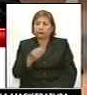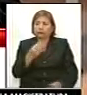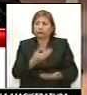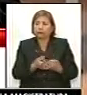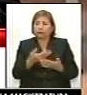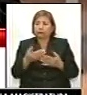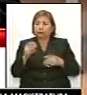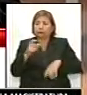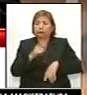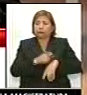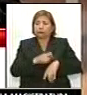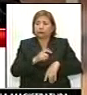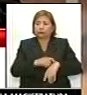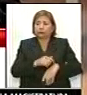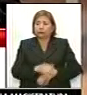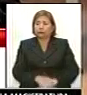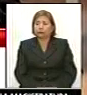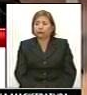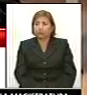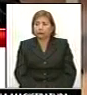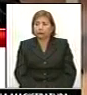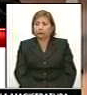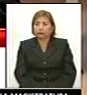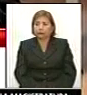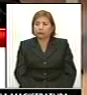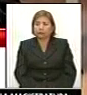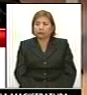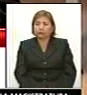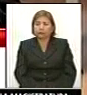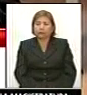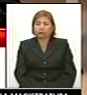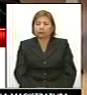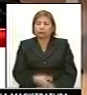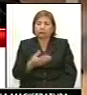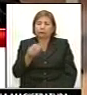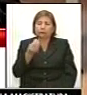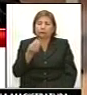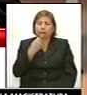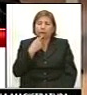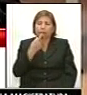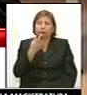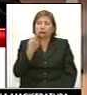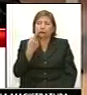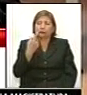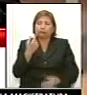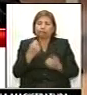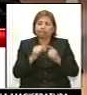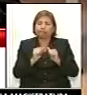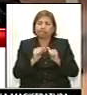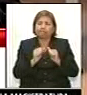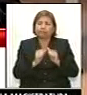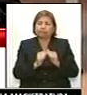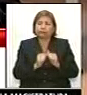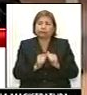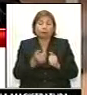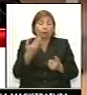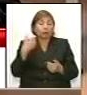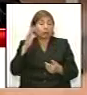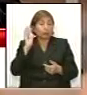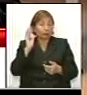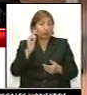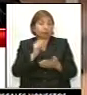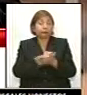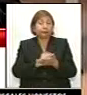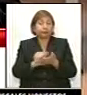de esos momentos, ¿no? ¿Por qué? Porque uno lo que intentaba, y así fue durante el